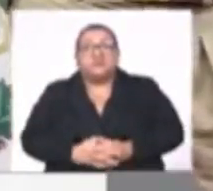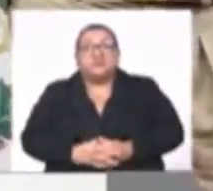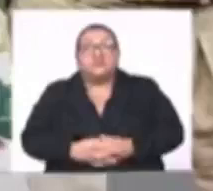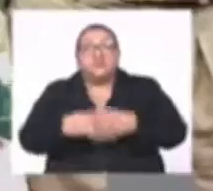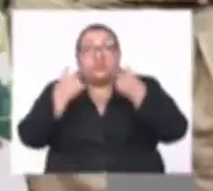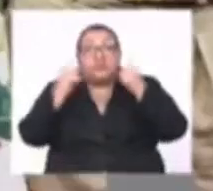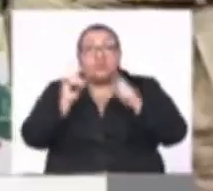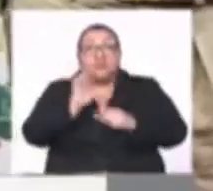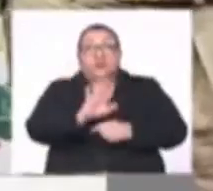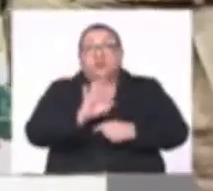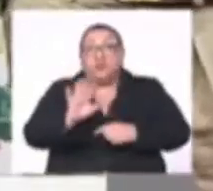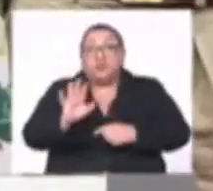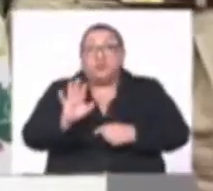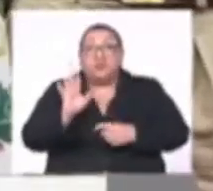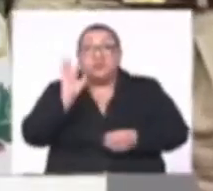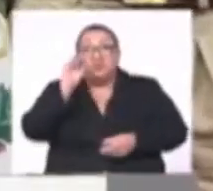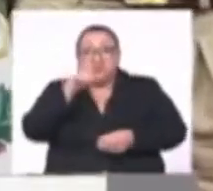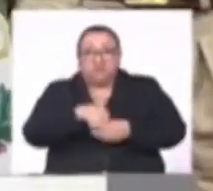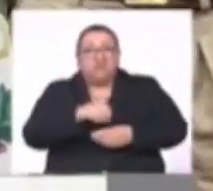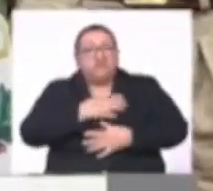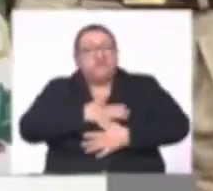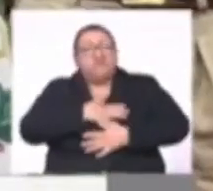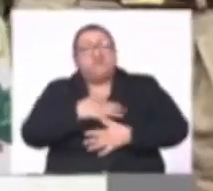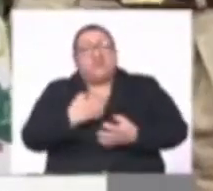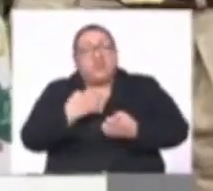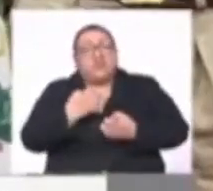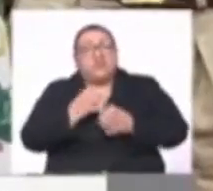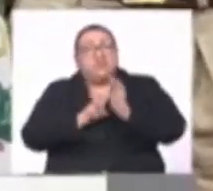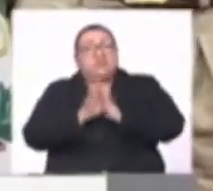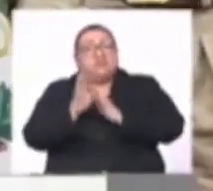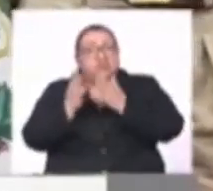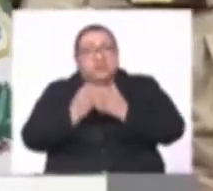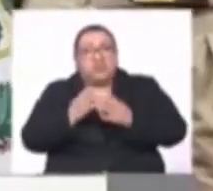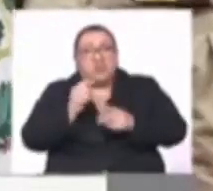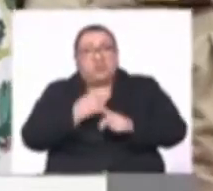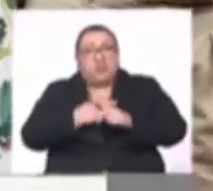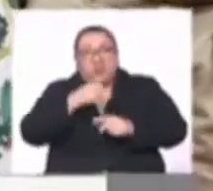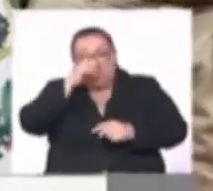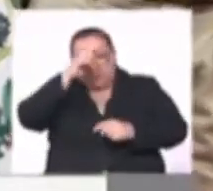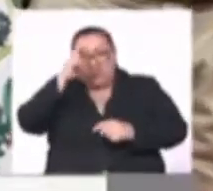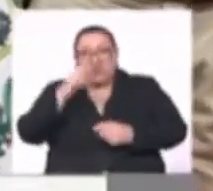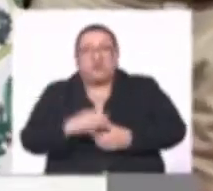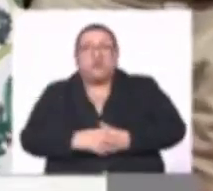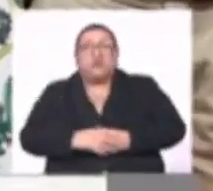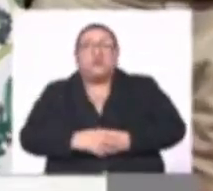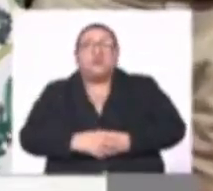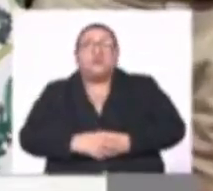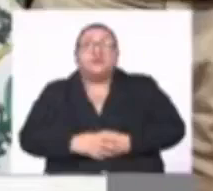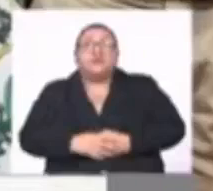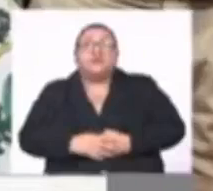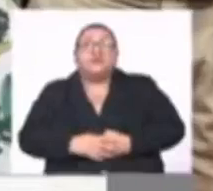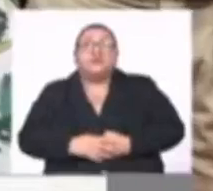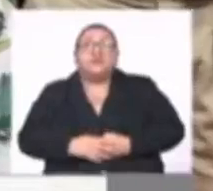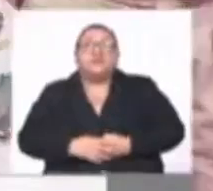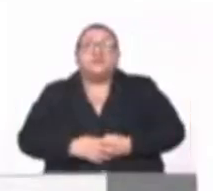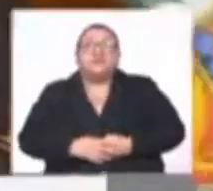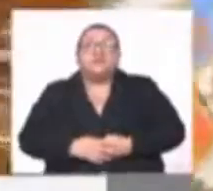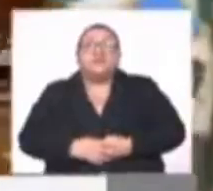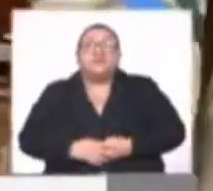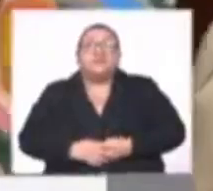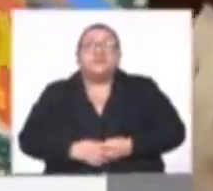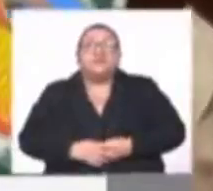es que ustedes tengan esa vocación, ese deseo y ese amor por el Cusco y por nuestro glorioso Colegio Nacional de